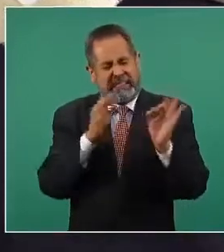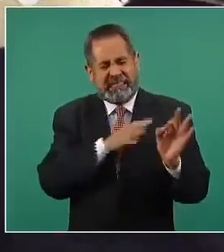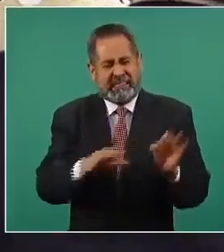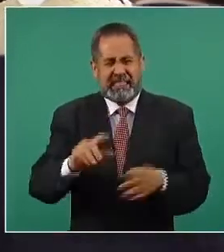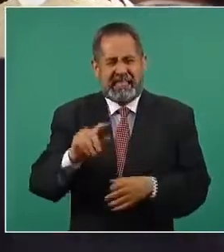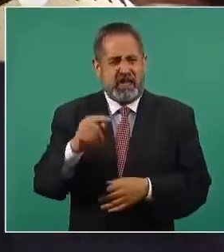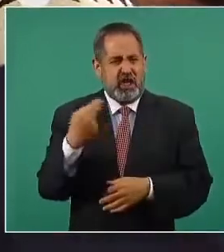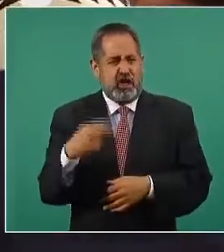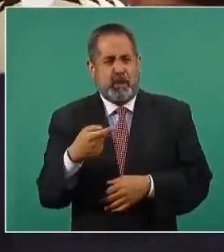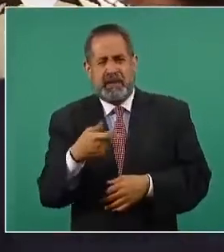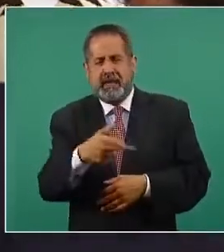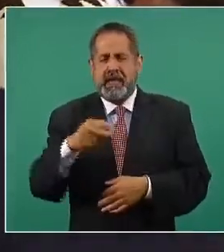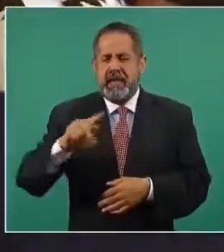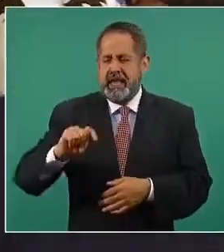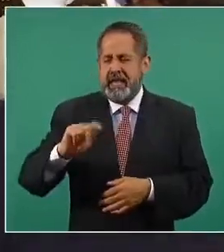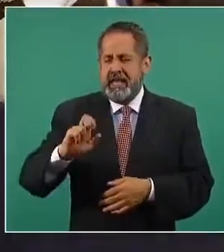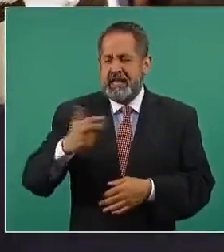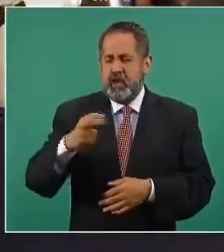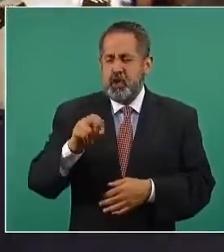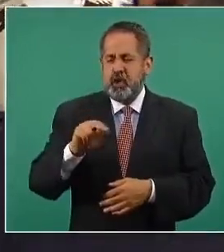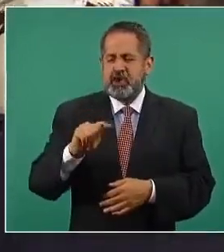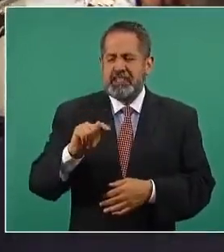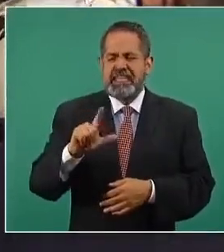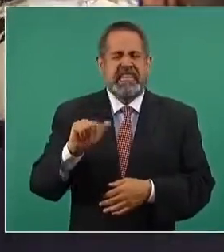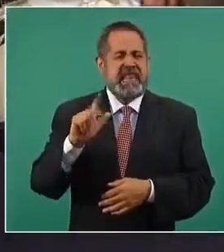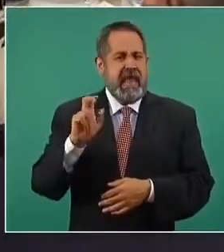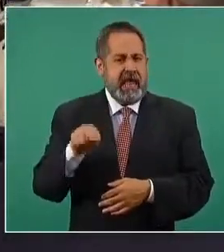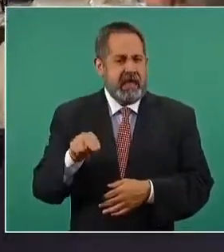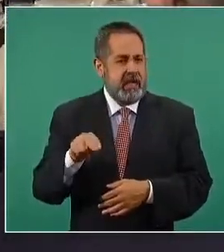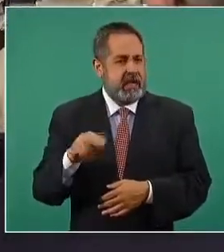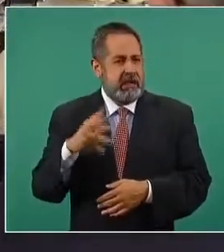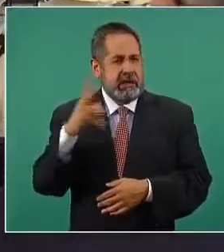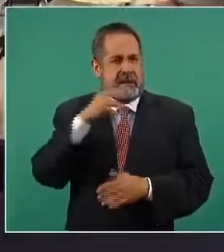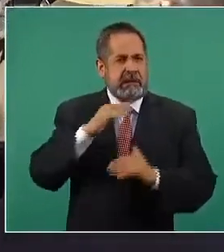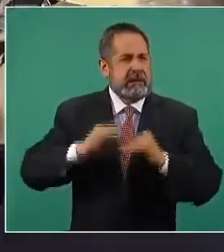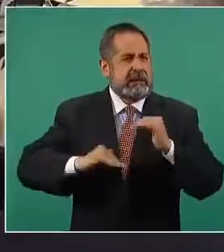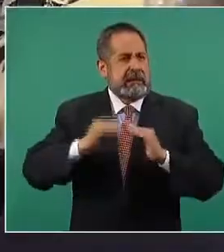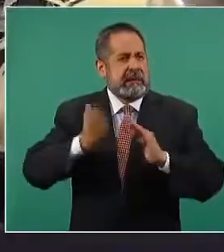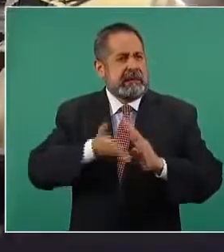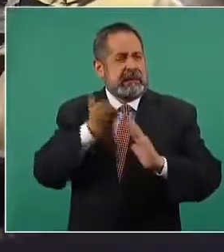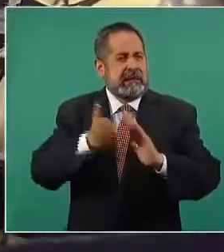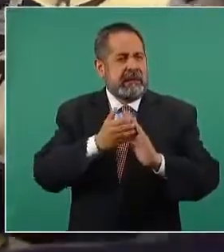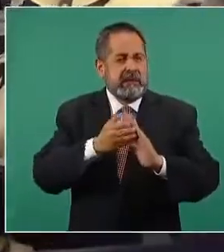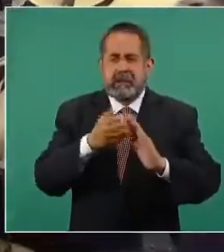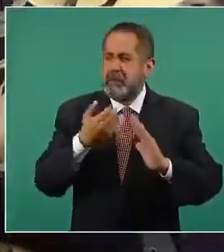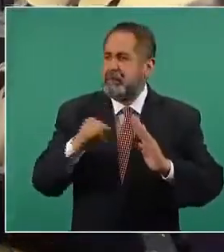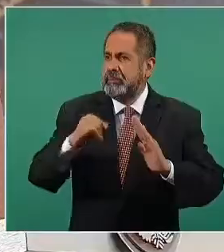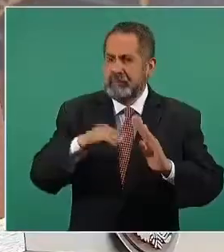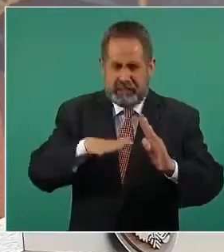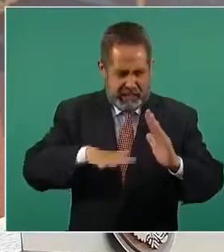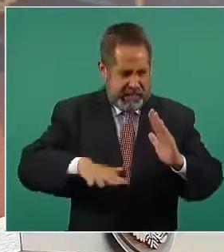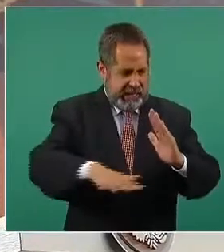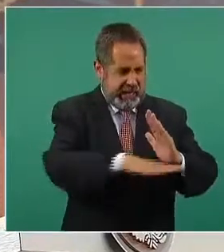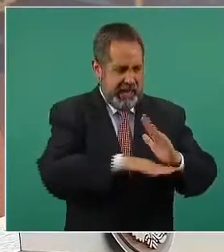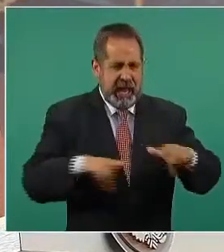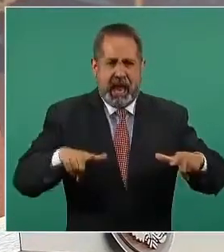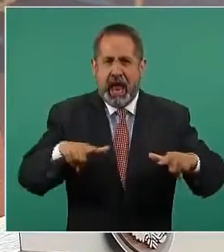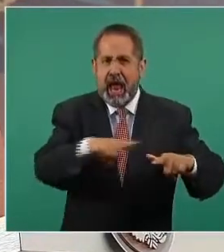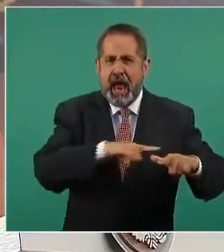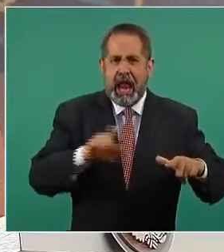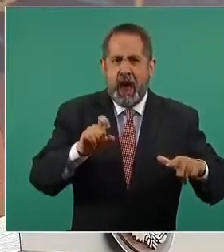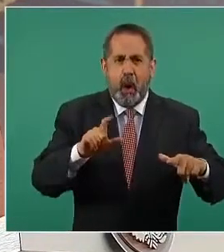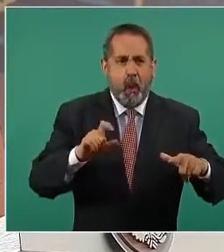que está por maravilloso arte edificada sobre una grande laguna.